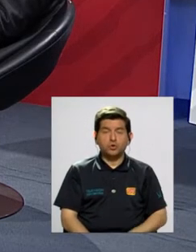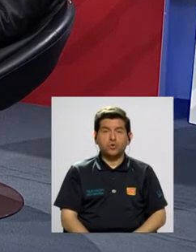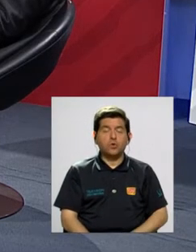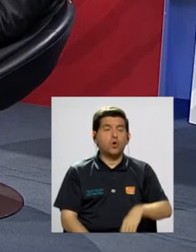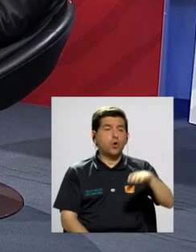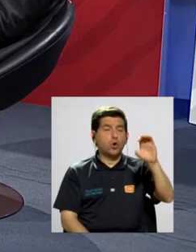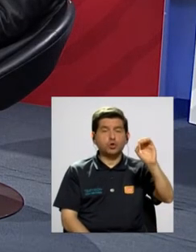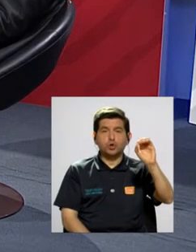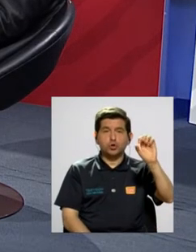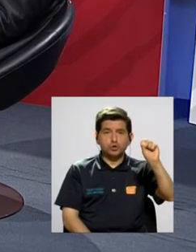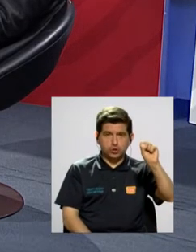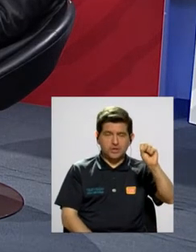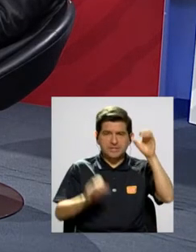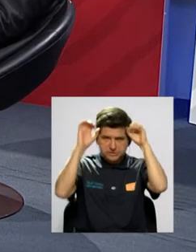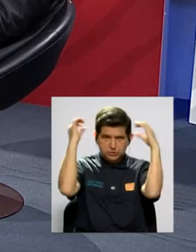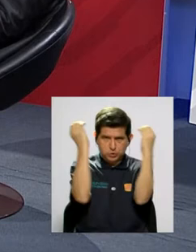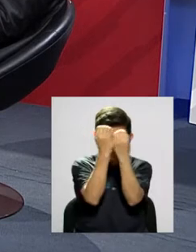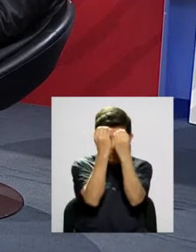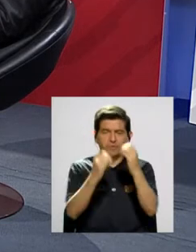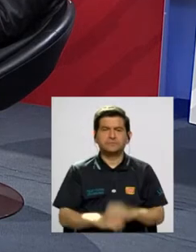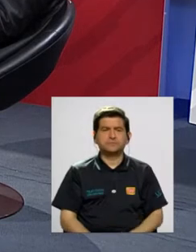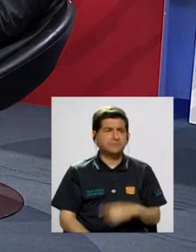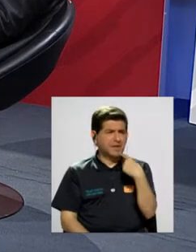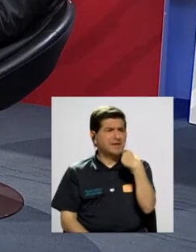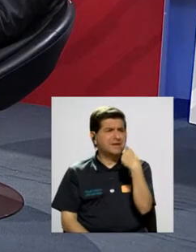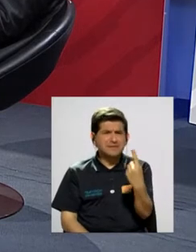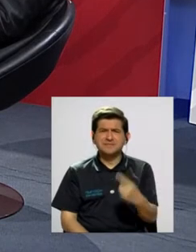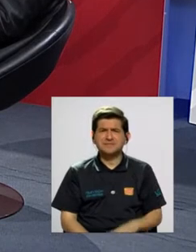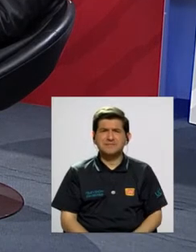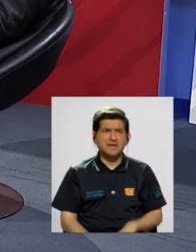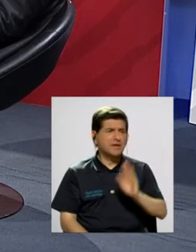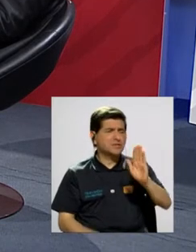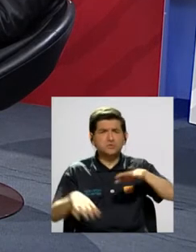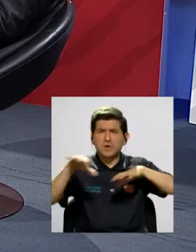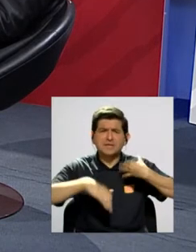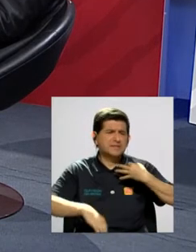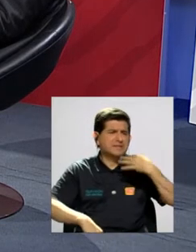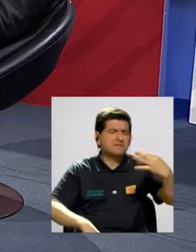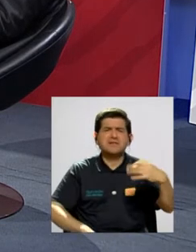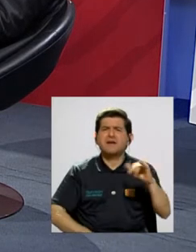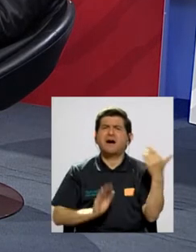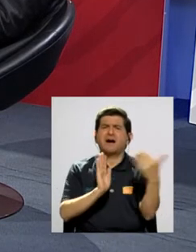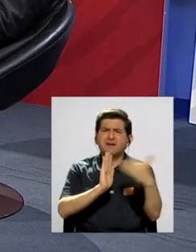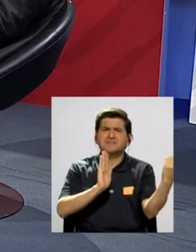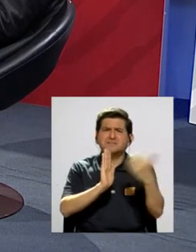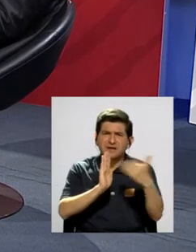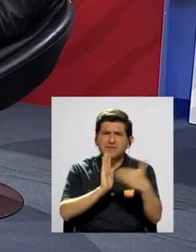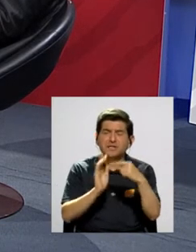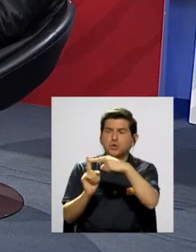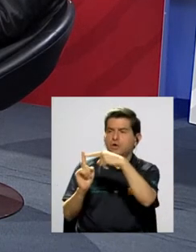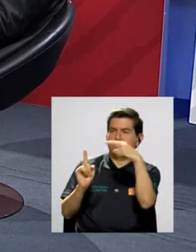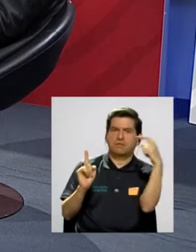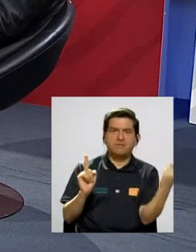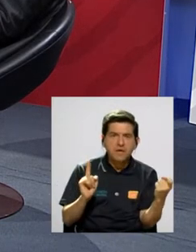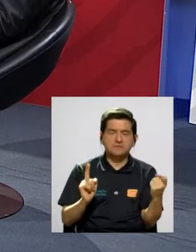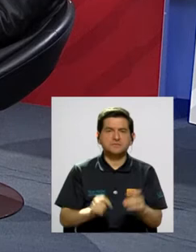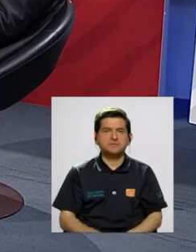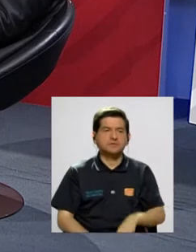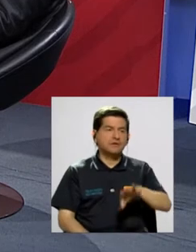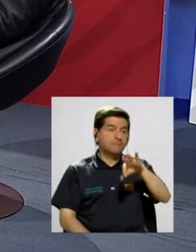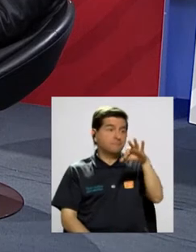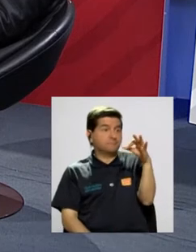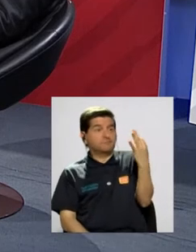Otón Solís y ellos decían cómo su cotidianidad también se vio afectada a partir de